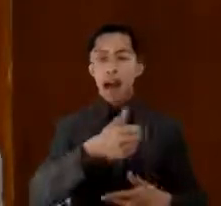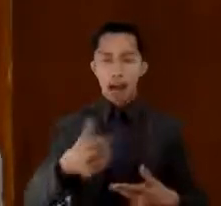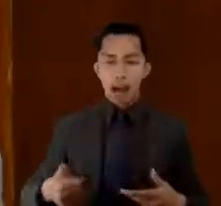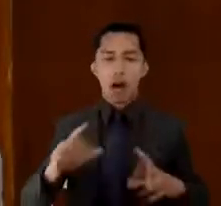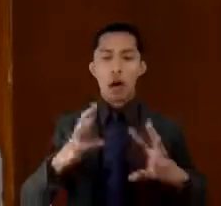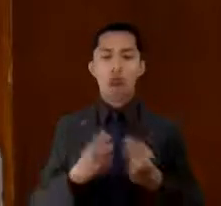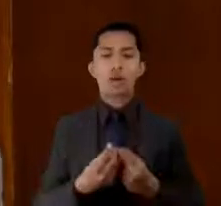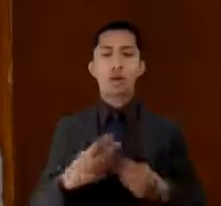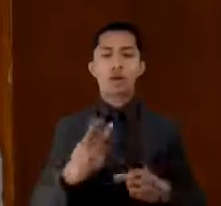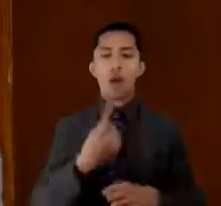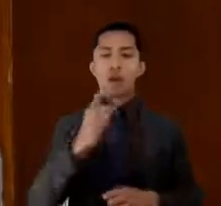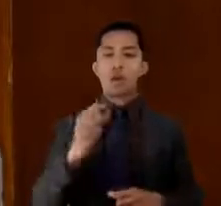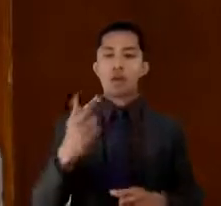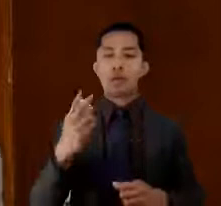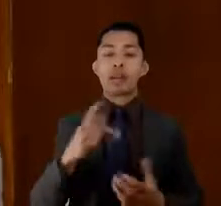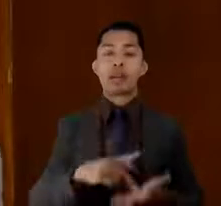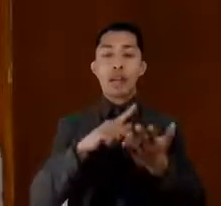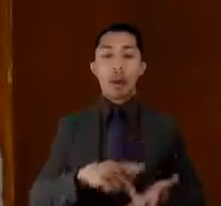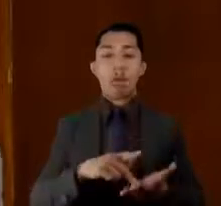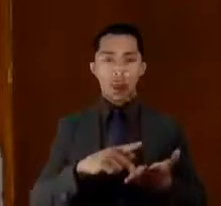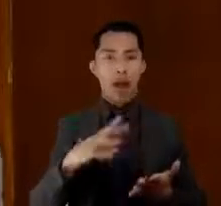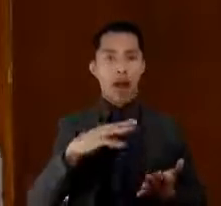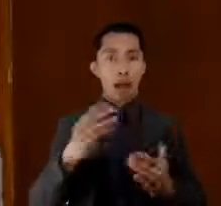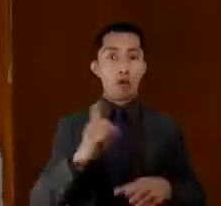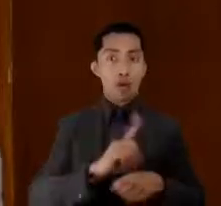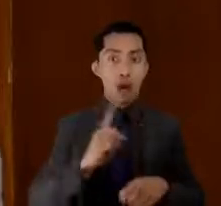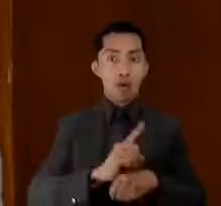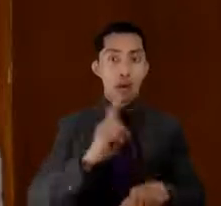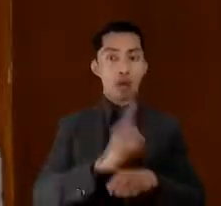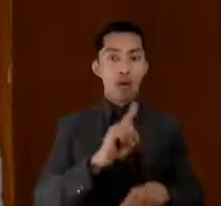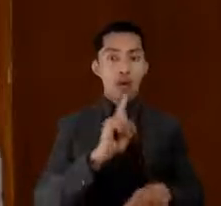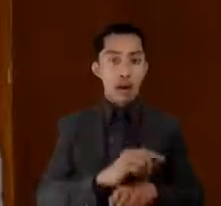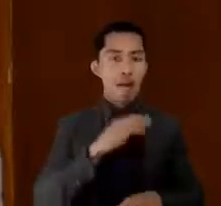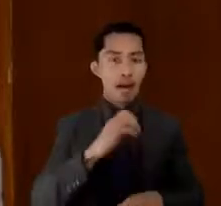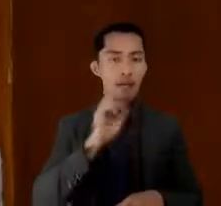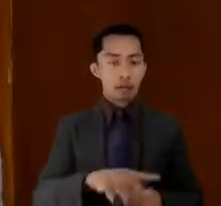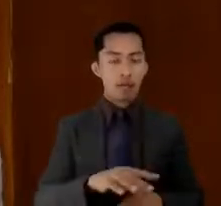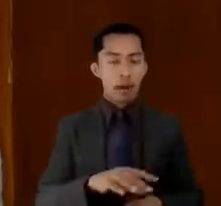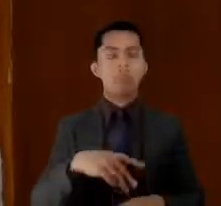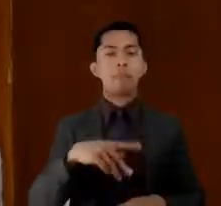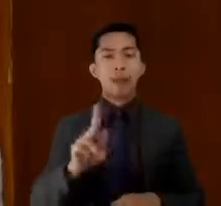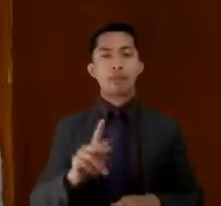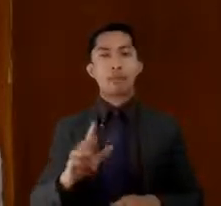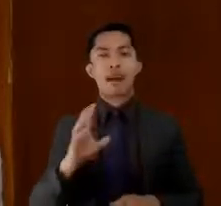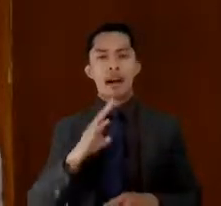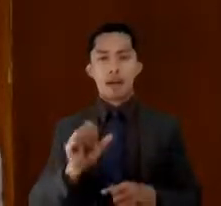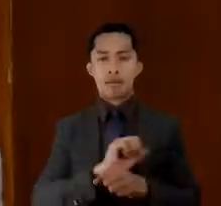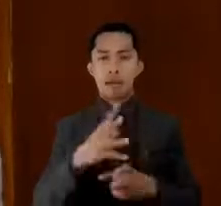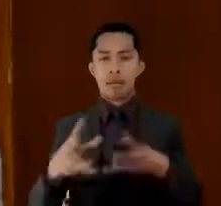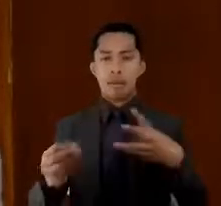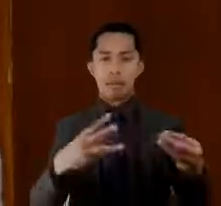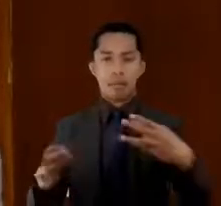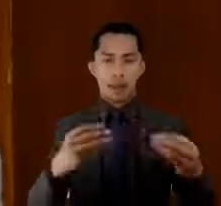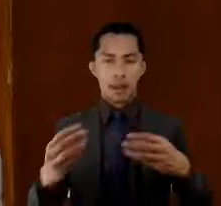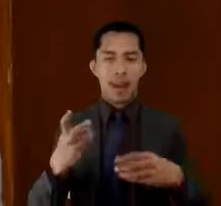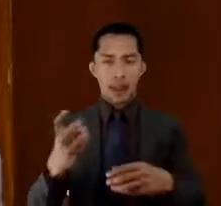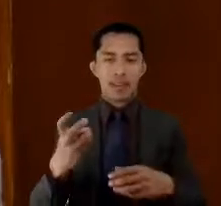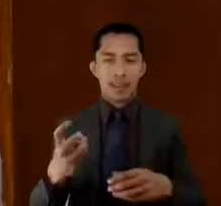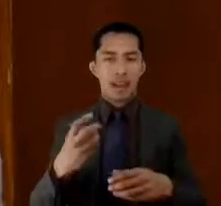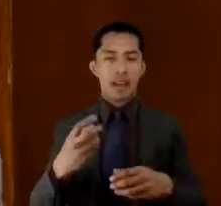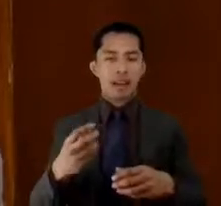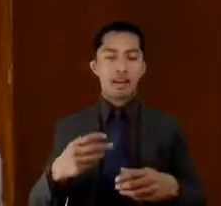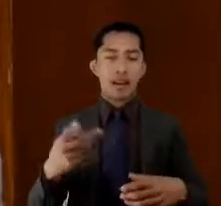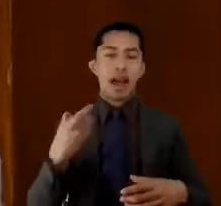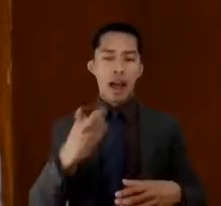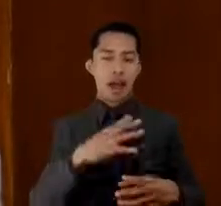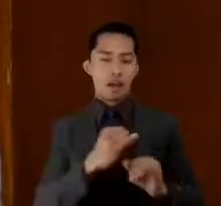alcanzó 1.2 kilogramos en promedio diariamente. No obstante, con el advenimiento de la pandemia ocasionada por el COVID-19, con base